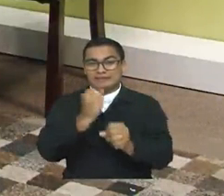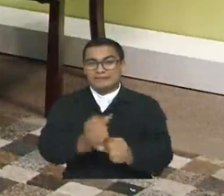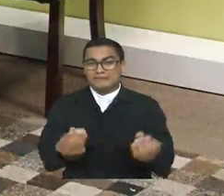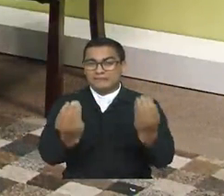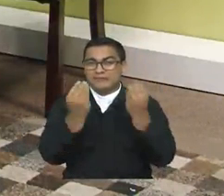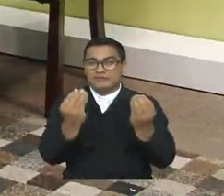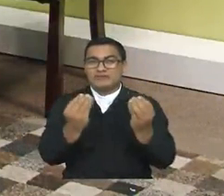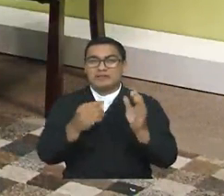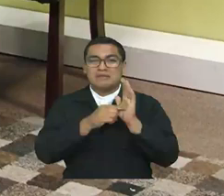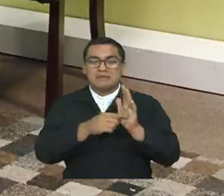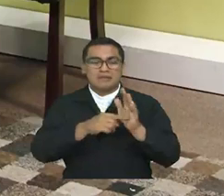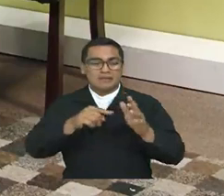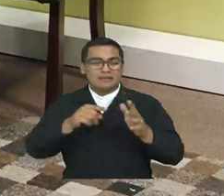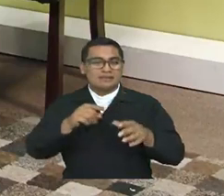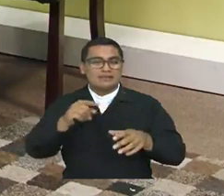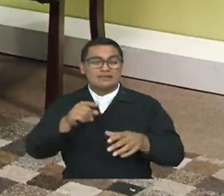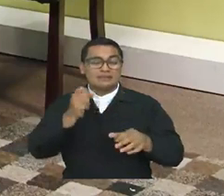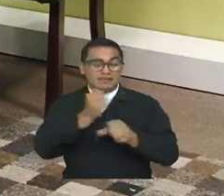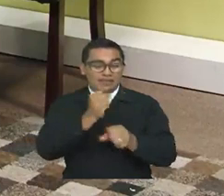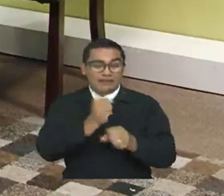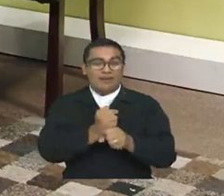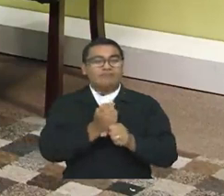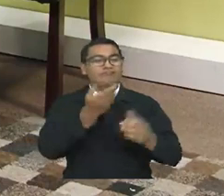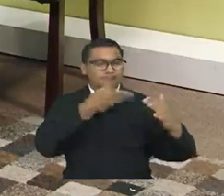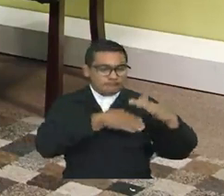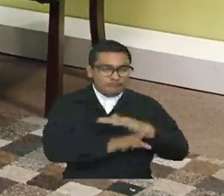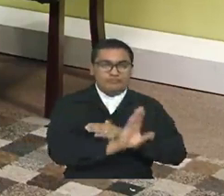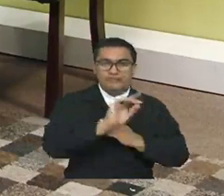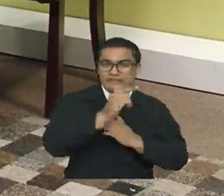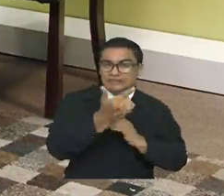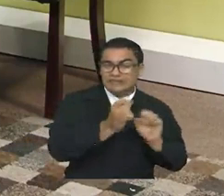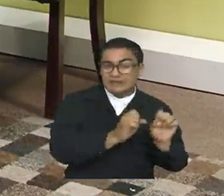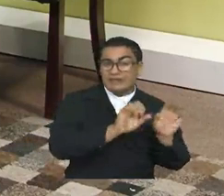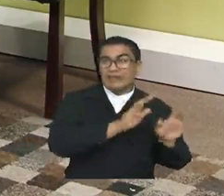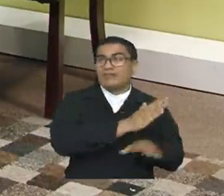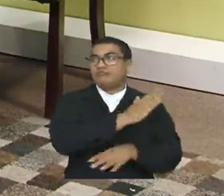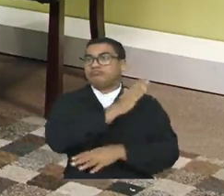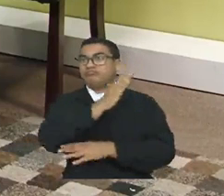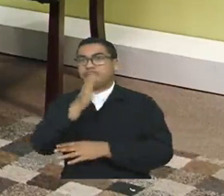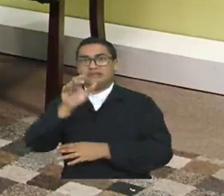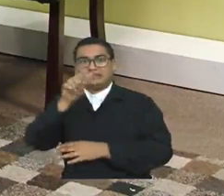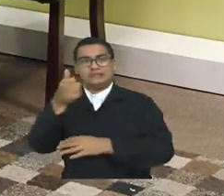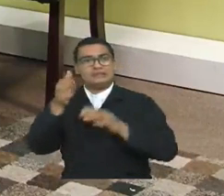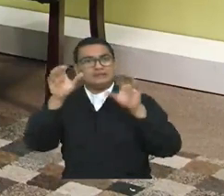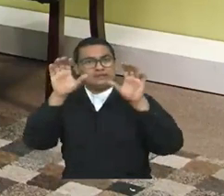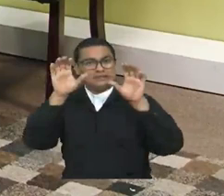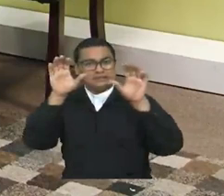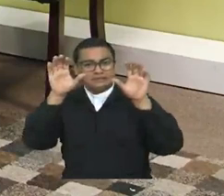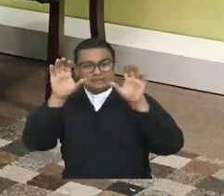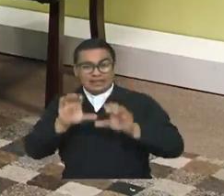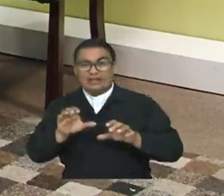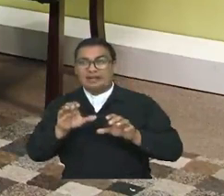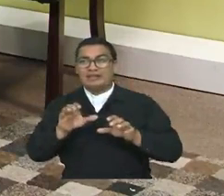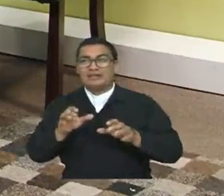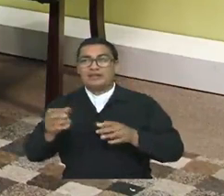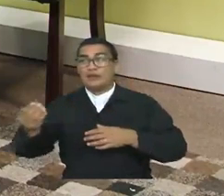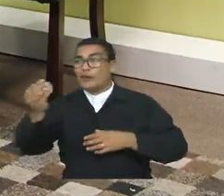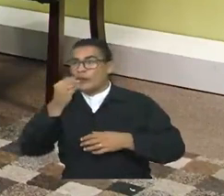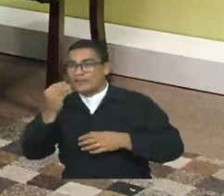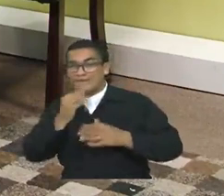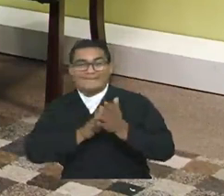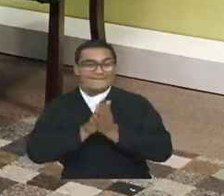Hablemos de que entra a las 7 y sale a las 5, sale a las 6, después se va a comer, come carne